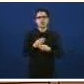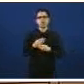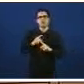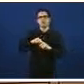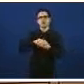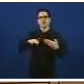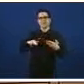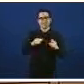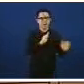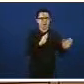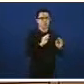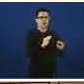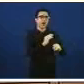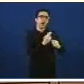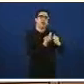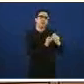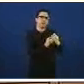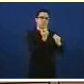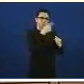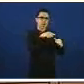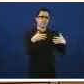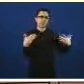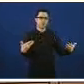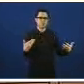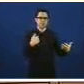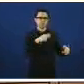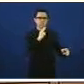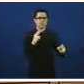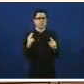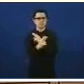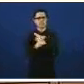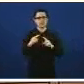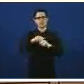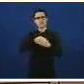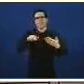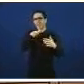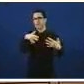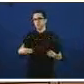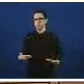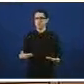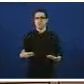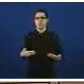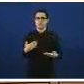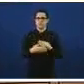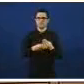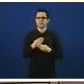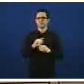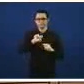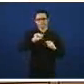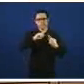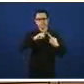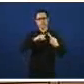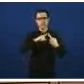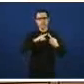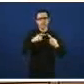de Galicia Do bipartito Saberá voste de Calfoi Voy a respostar pola Xunta de Galicia actual Señoría, en primer lugar Cando